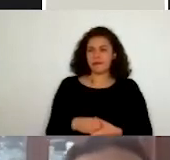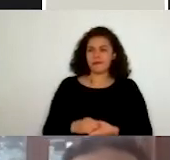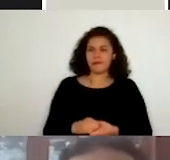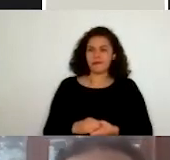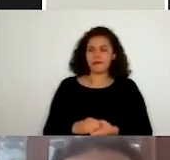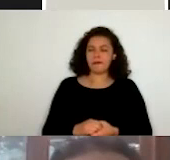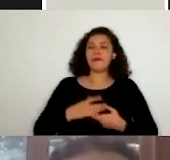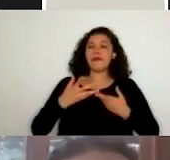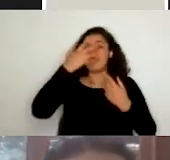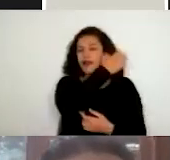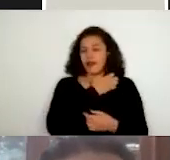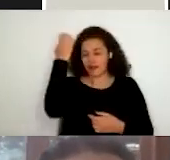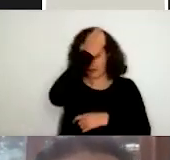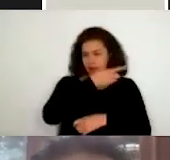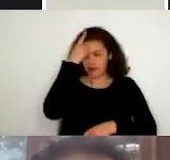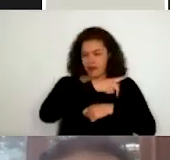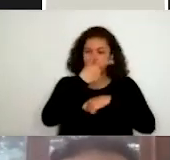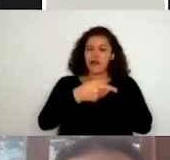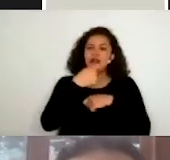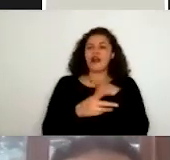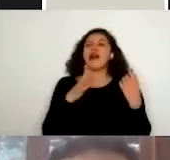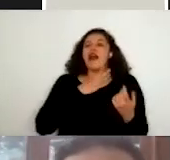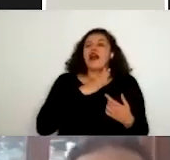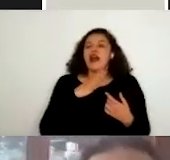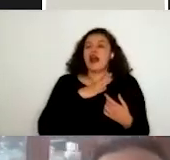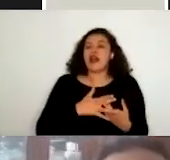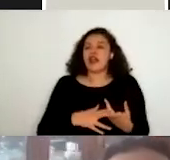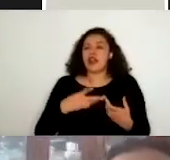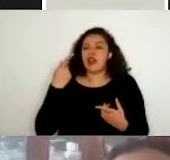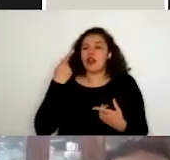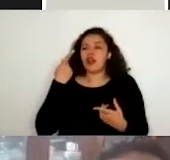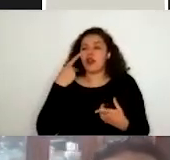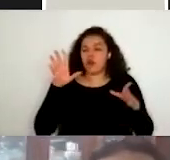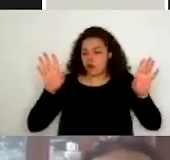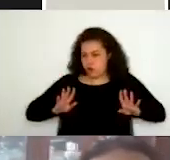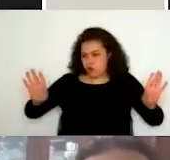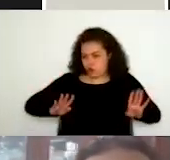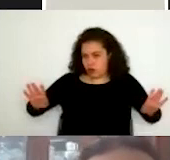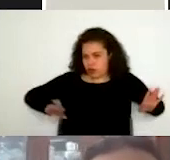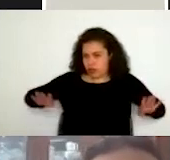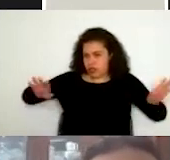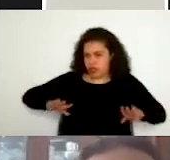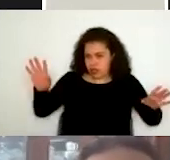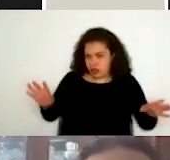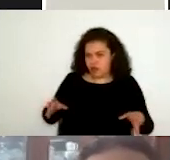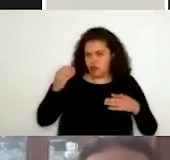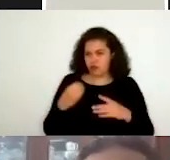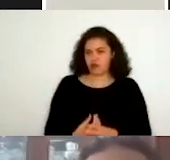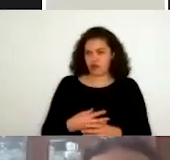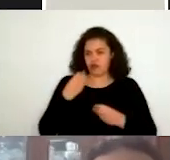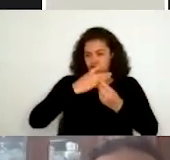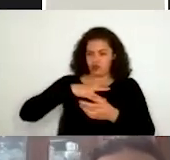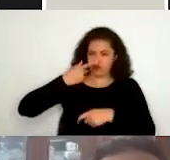Esta evaluación de riesgos se va a expresar en términos cualitativos, o sea, riesgo